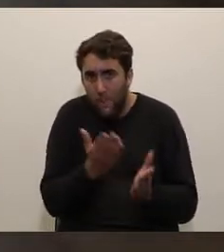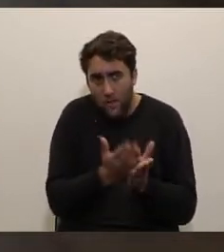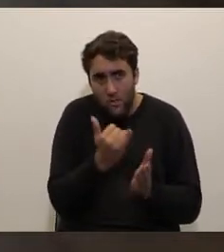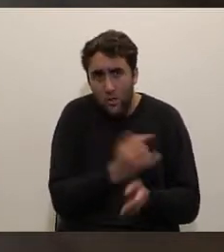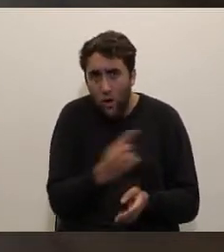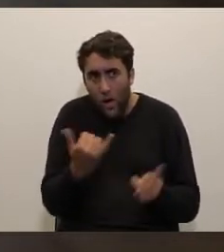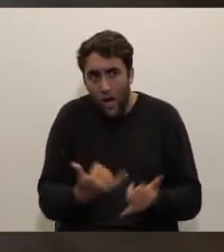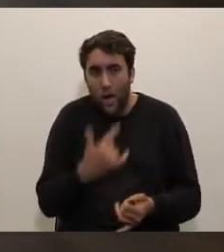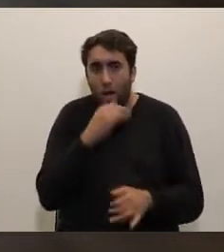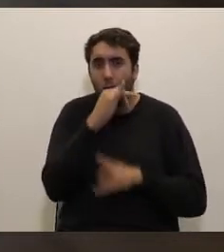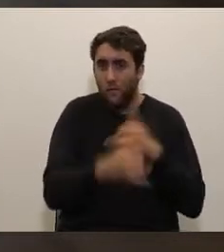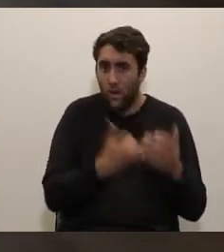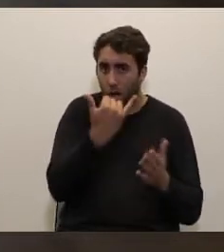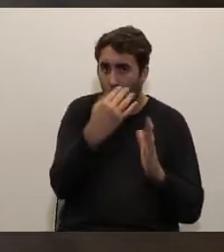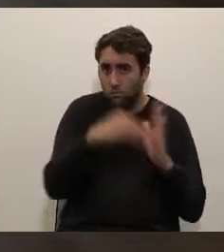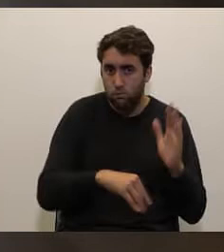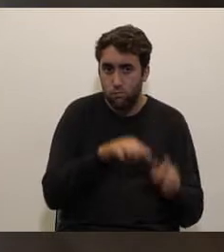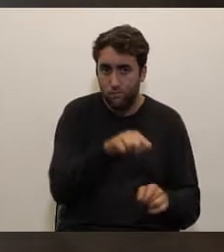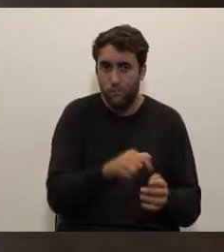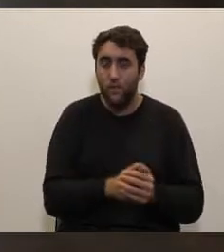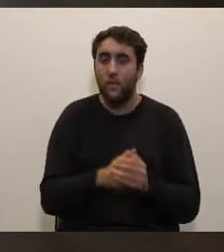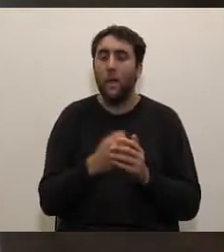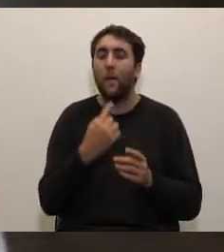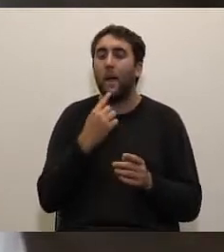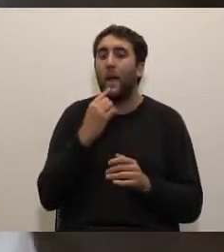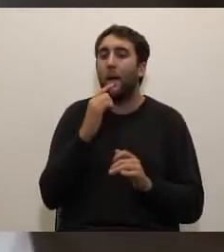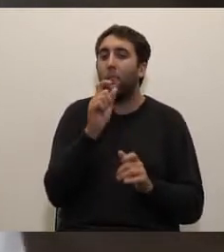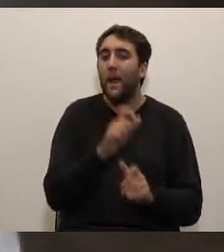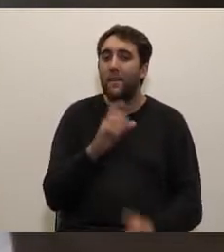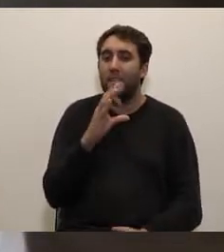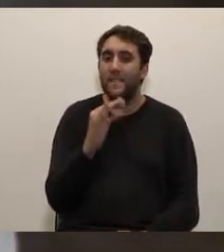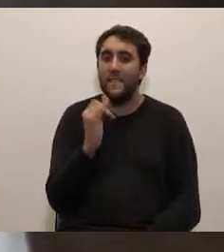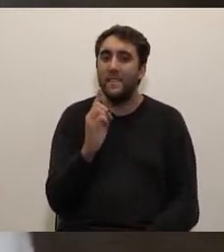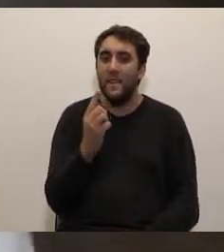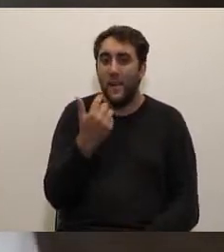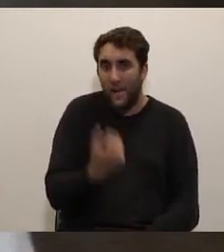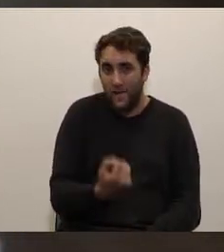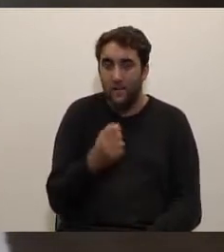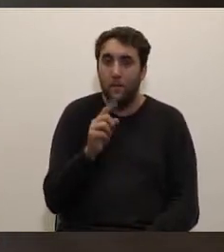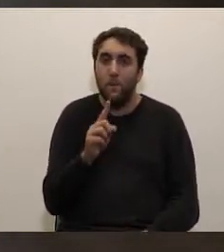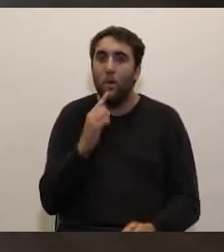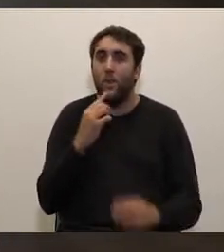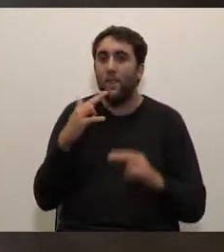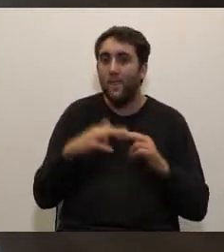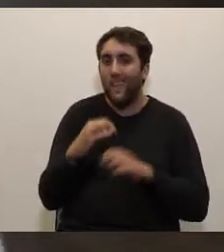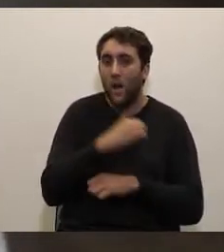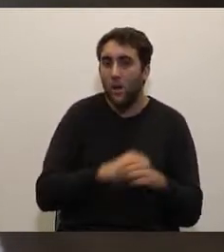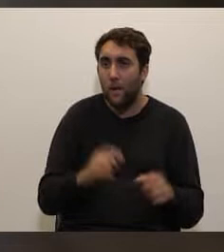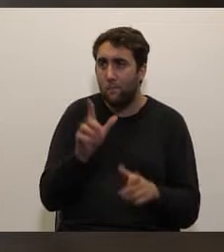un poco está, creo que la clave, cuando hablamos de herramientas de tecnología cívica, que era una de las palabras que estaba ahí un poco en la presentación y no necesariamente todo el mundo